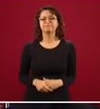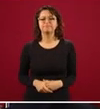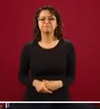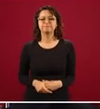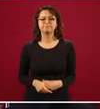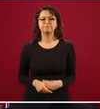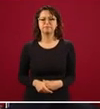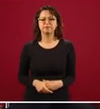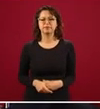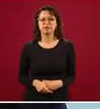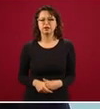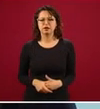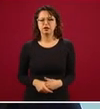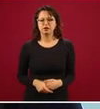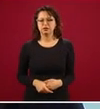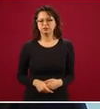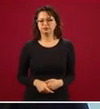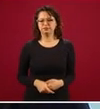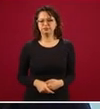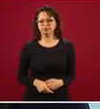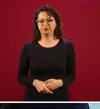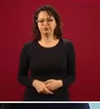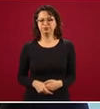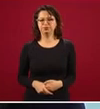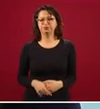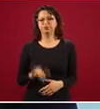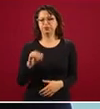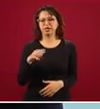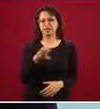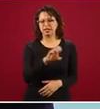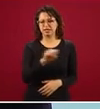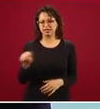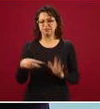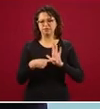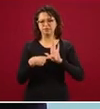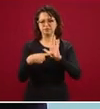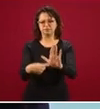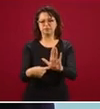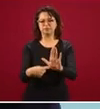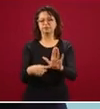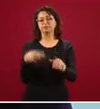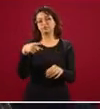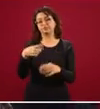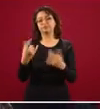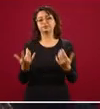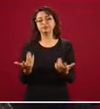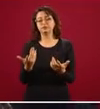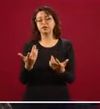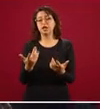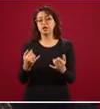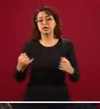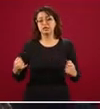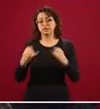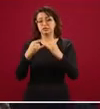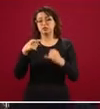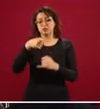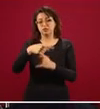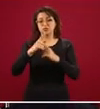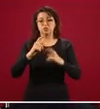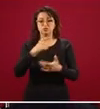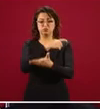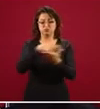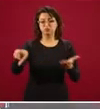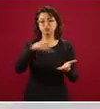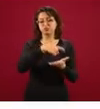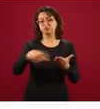directos del Instituto Mexicano del Seguro Social, que es la institución que concentraba o hacía el proceso de